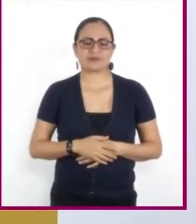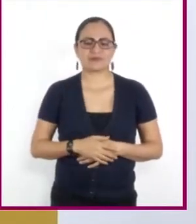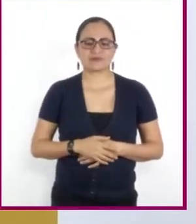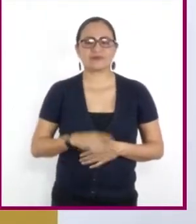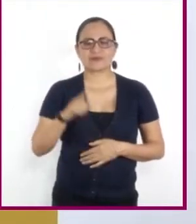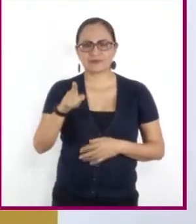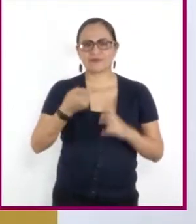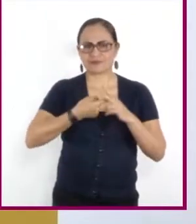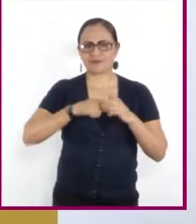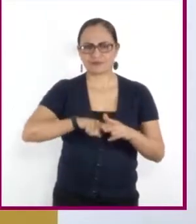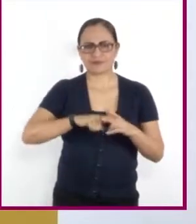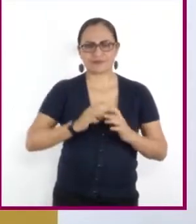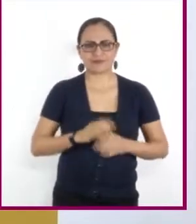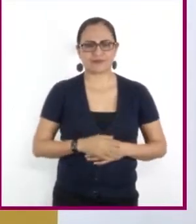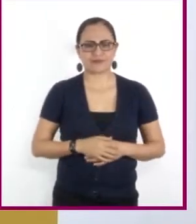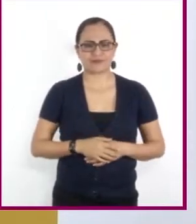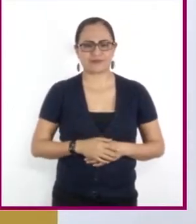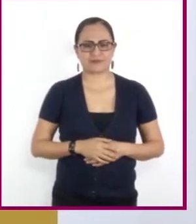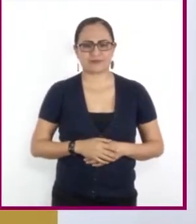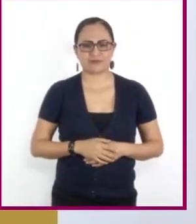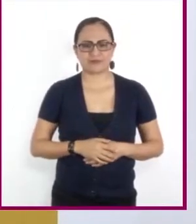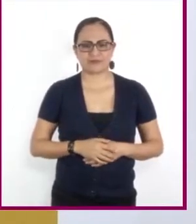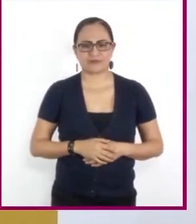si empezamos? Claro que sí.